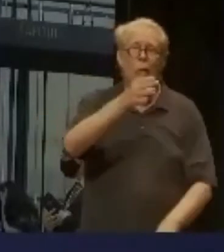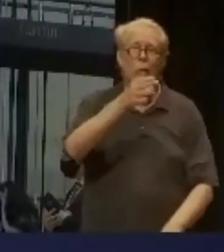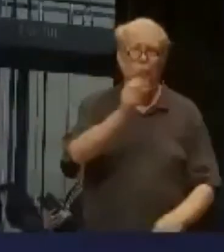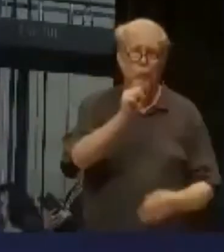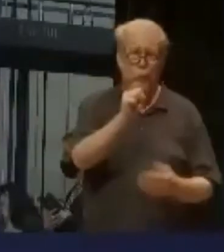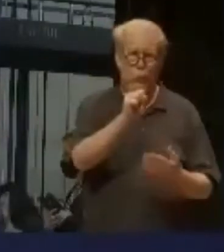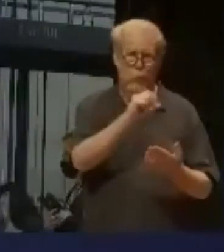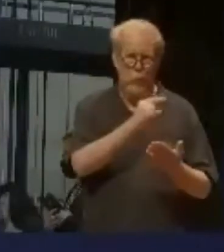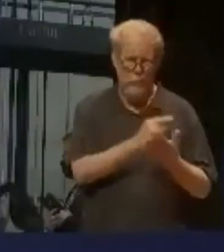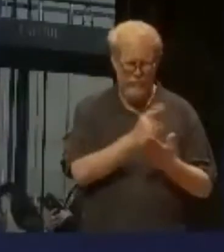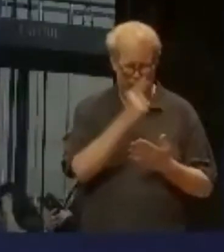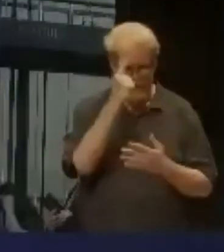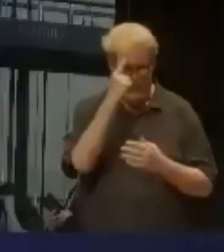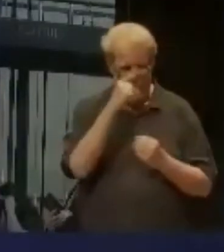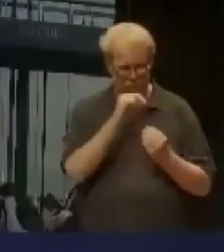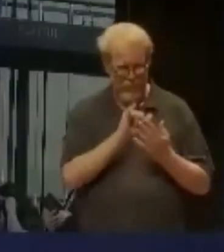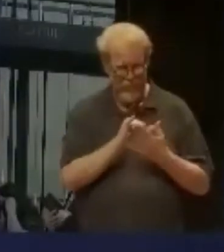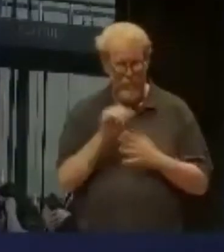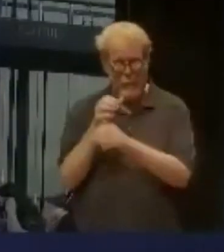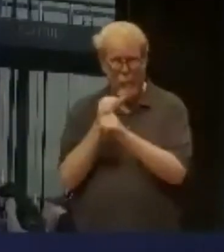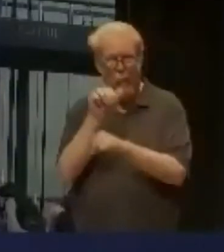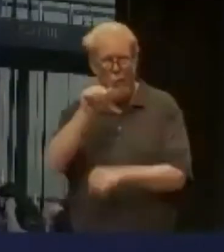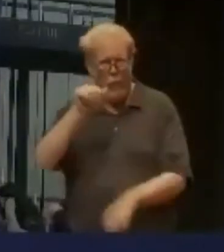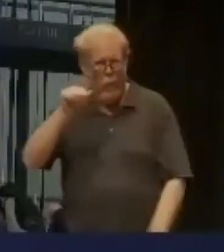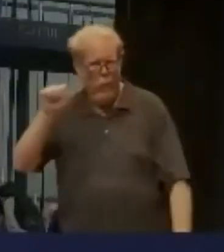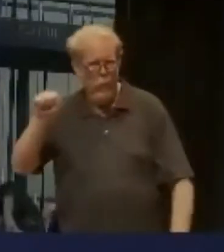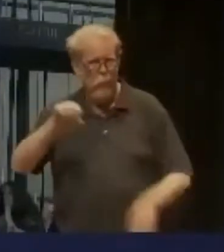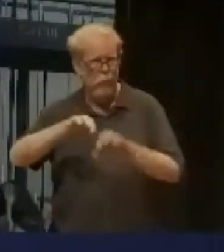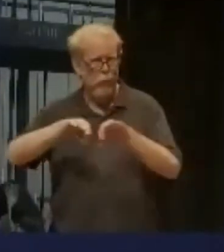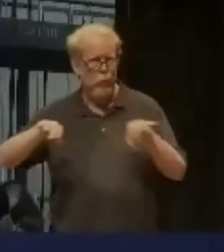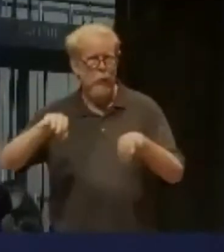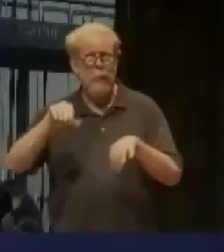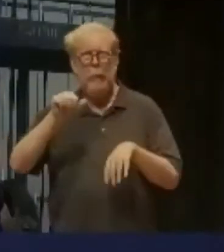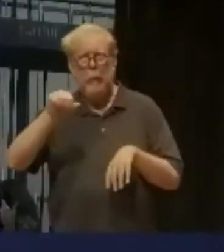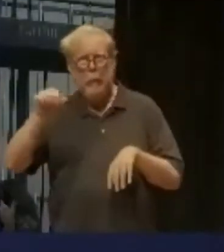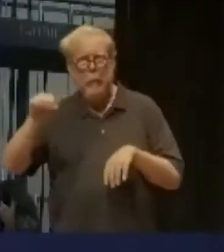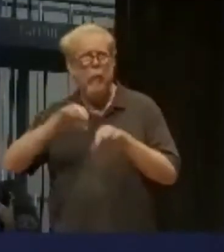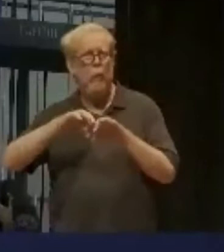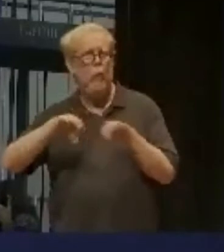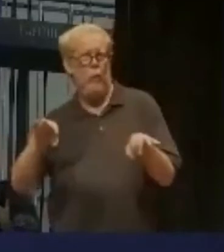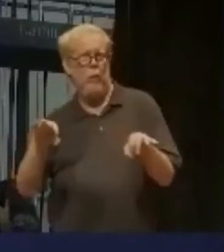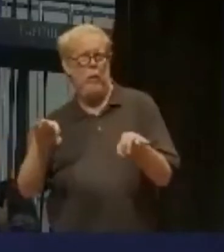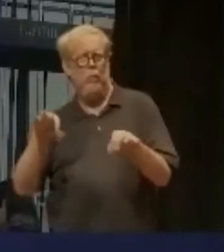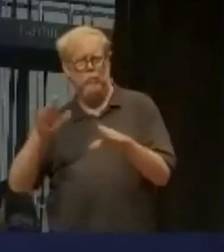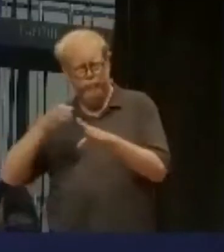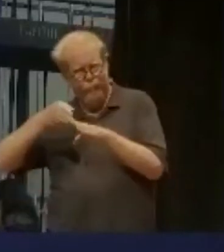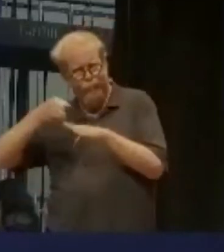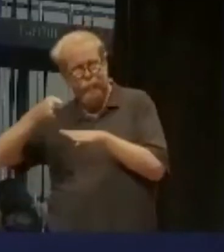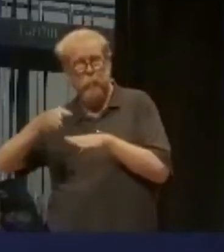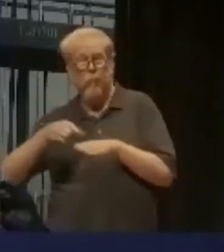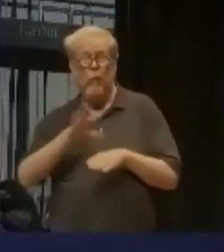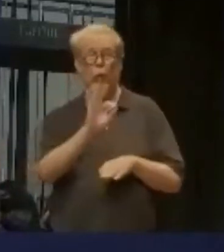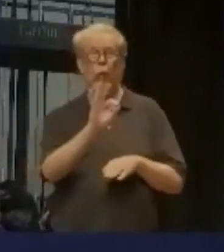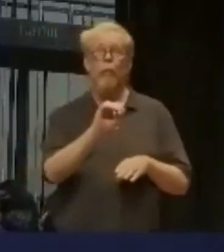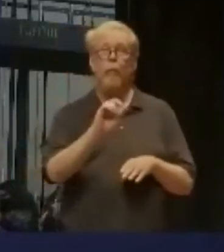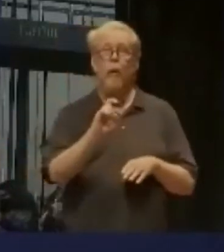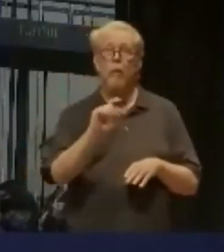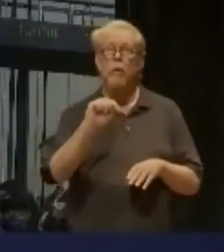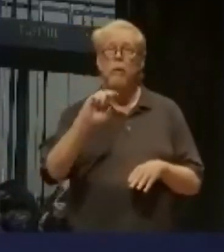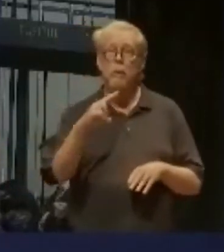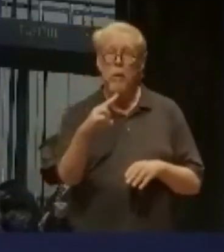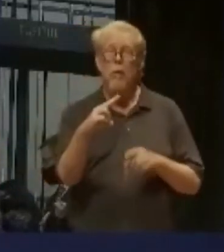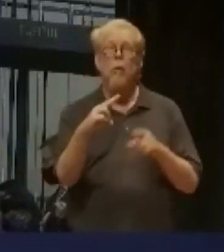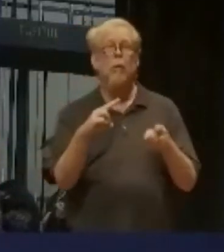yendo a su graduación de diplomado técnico antes de obtener su diploma de bachillerato. Por ejemplo, en Fox